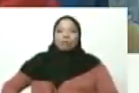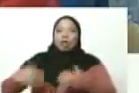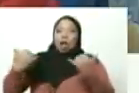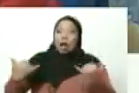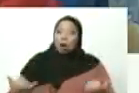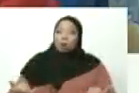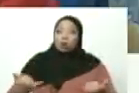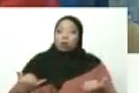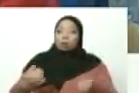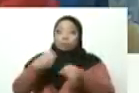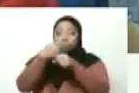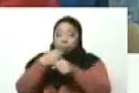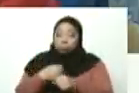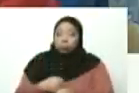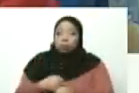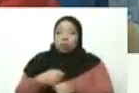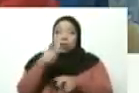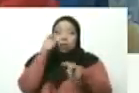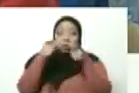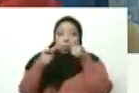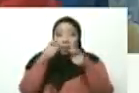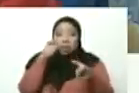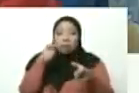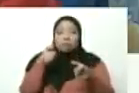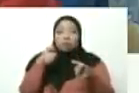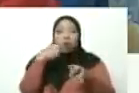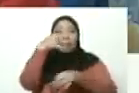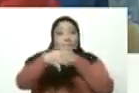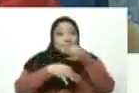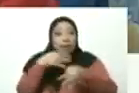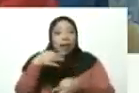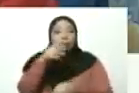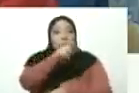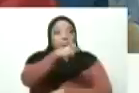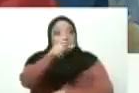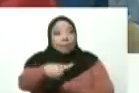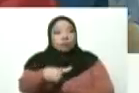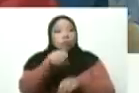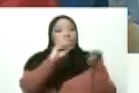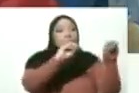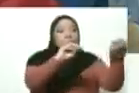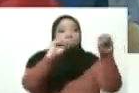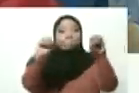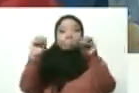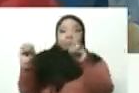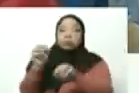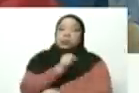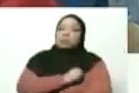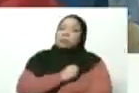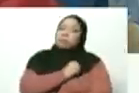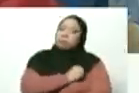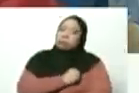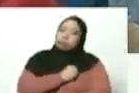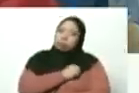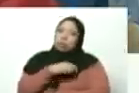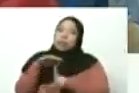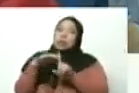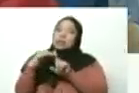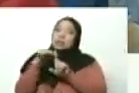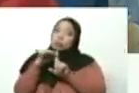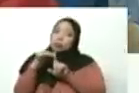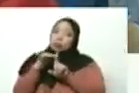luego de esta intervención que estamos haciendo dando los detalles de este lamentable hecho estas